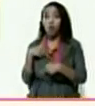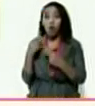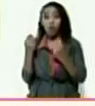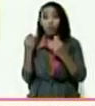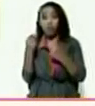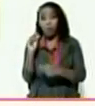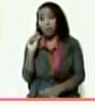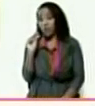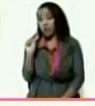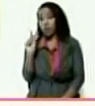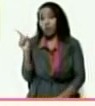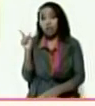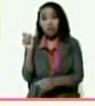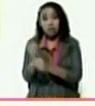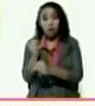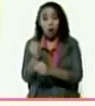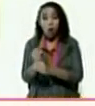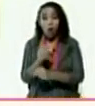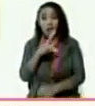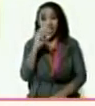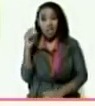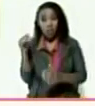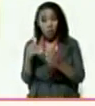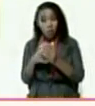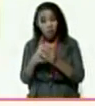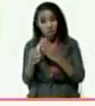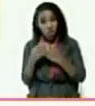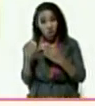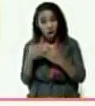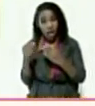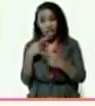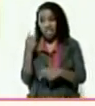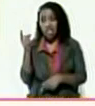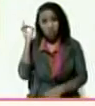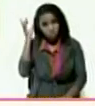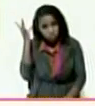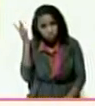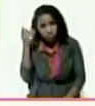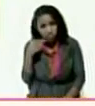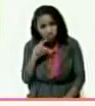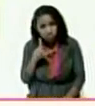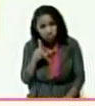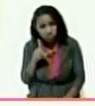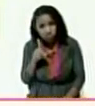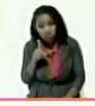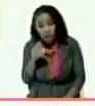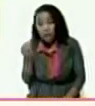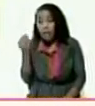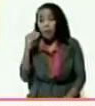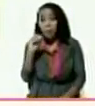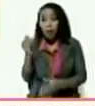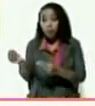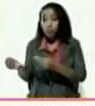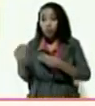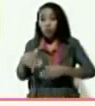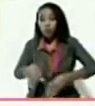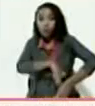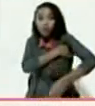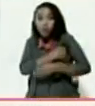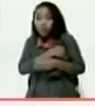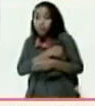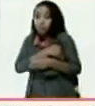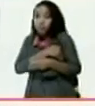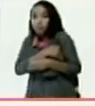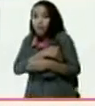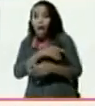por ese trabajo. $500.000 nada más, ¿qué dice? y además me lo llevan en un sobre. Me